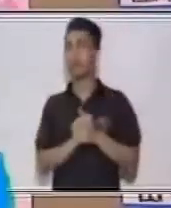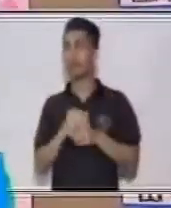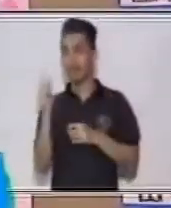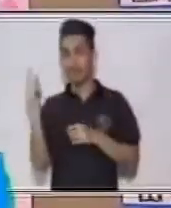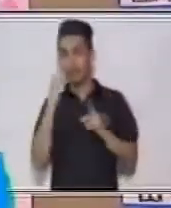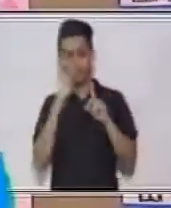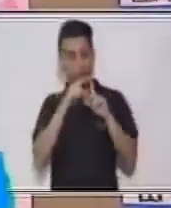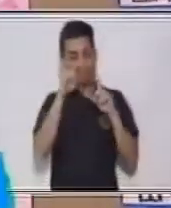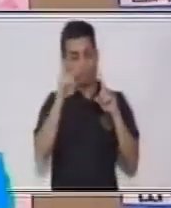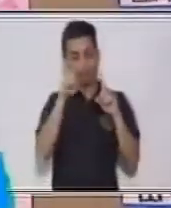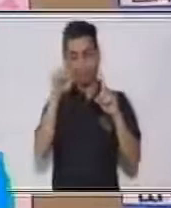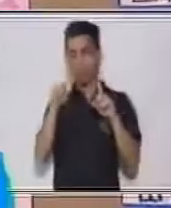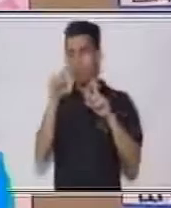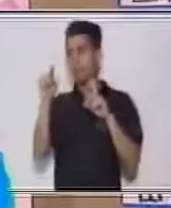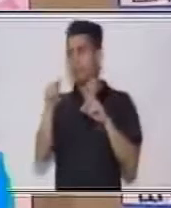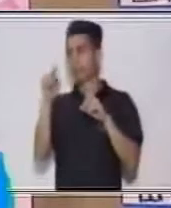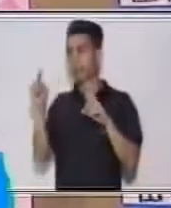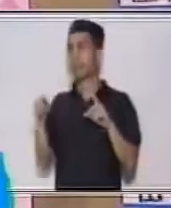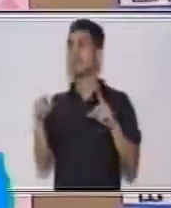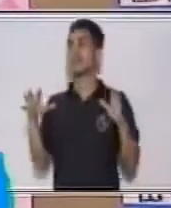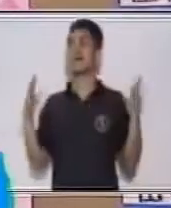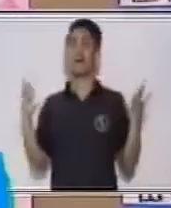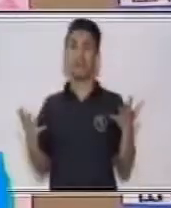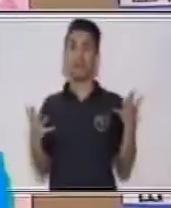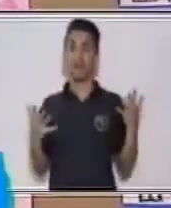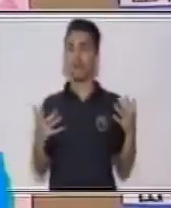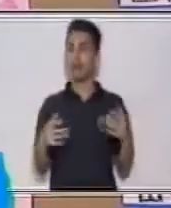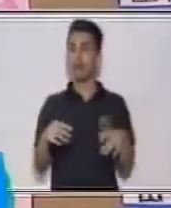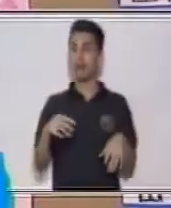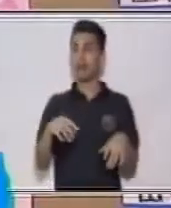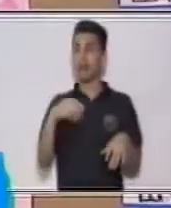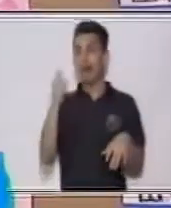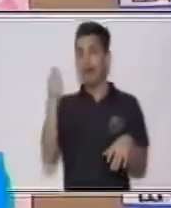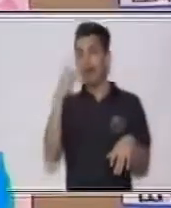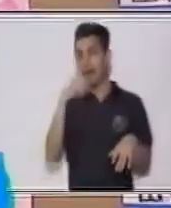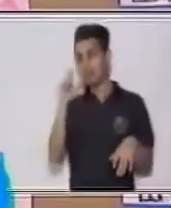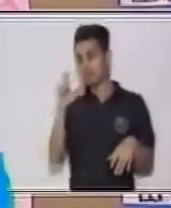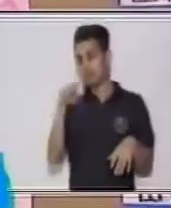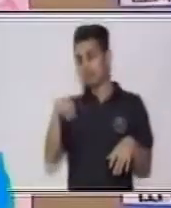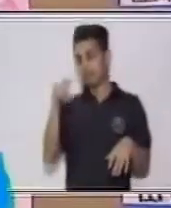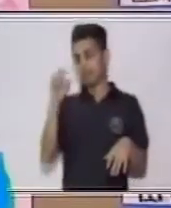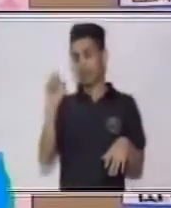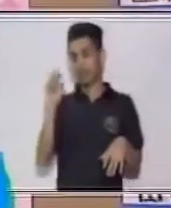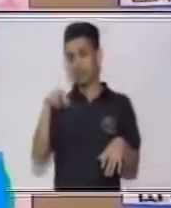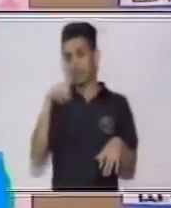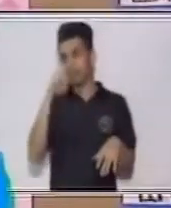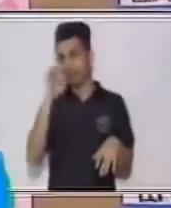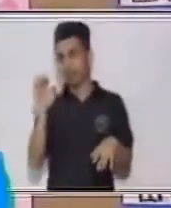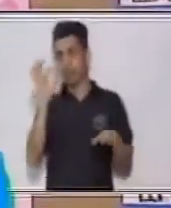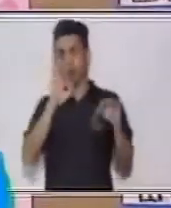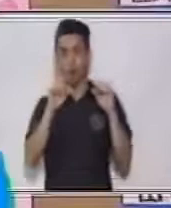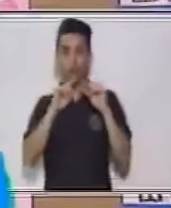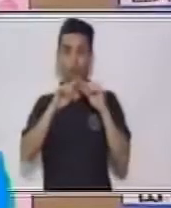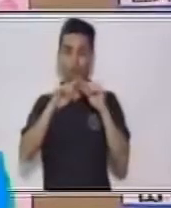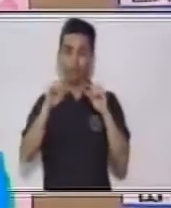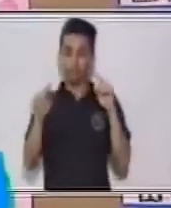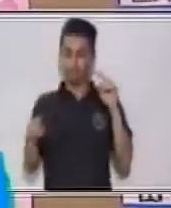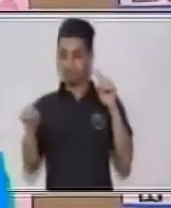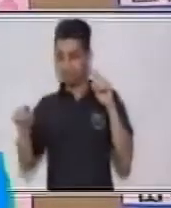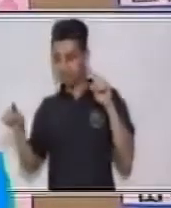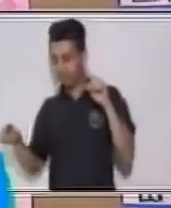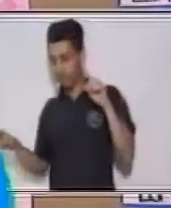patrón de qué forma fue ascendente o descendente verdad que fue descendente porque fui